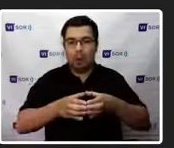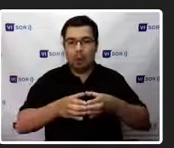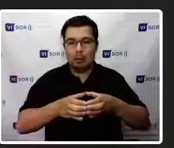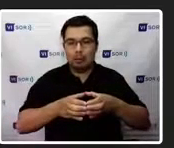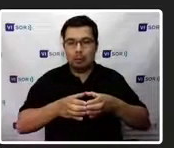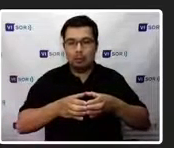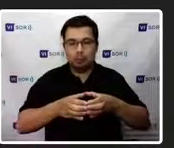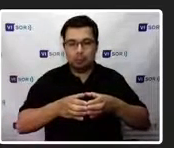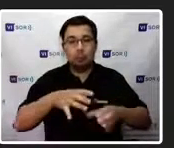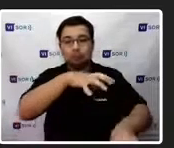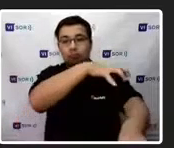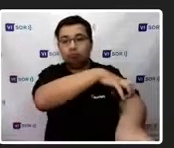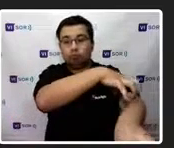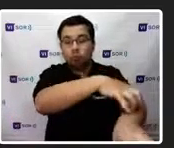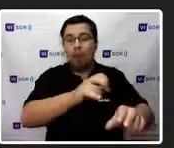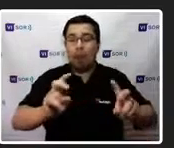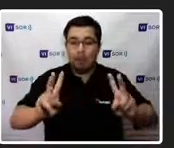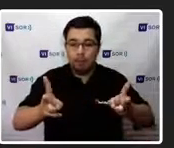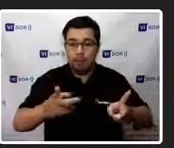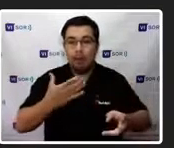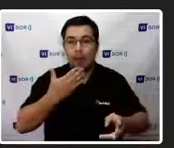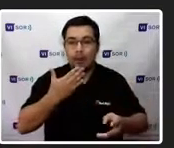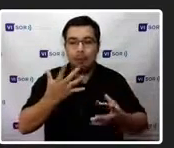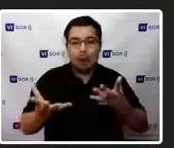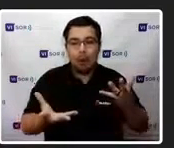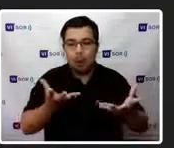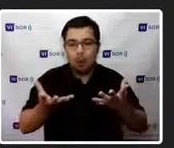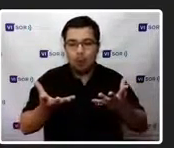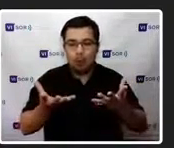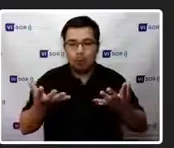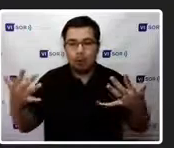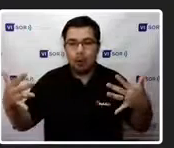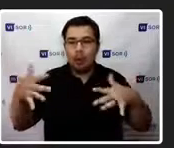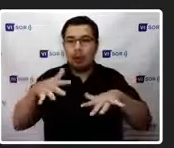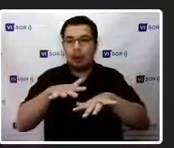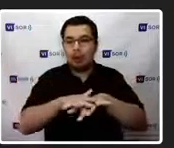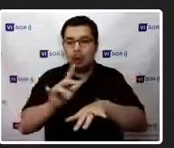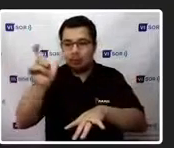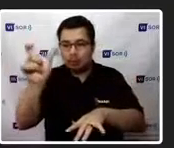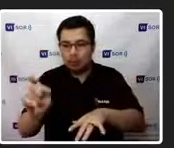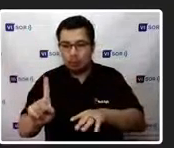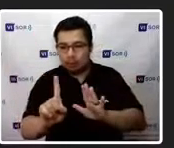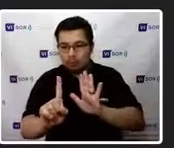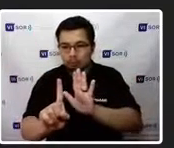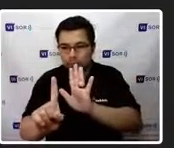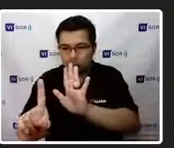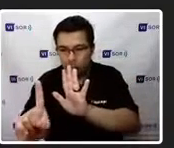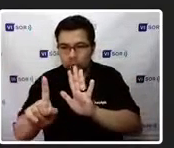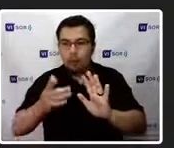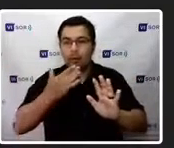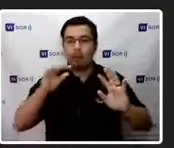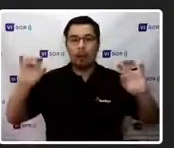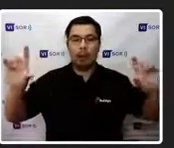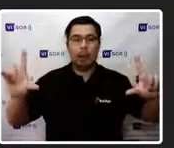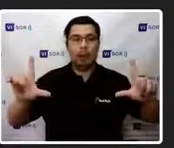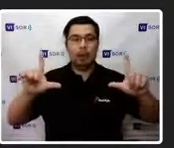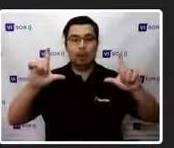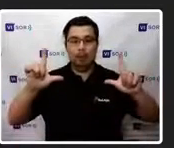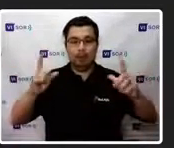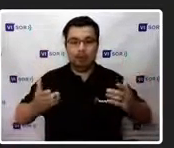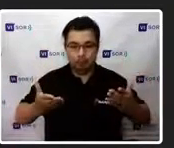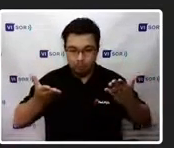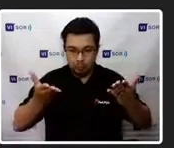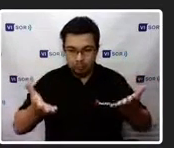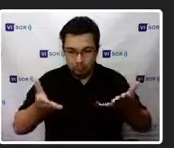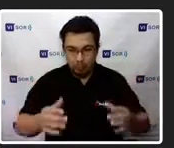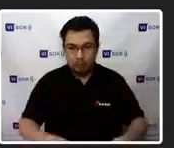y también cómo ir integrando también guías y el impacto que nosotros dejamos en estos sectores, digamos, que sea el mínimo